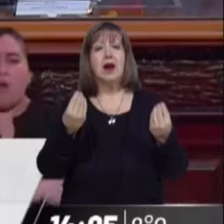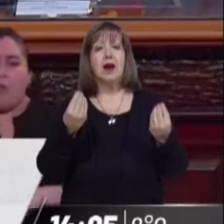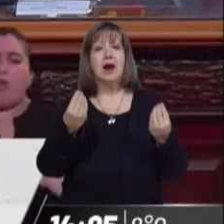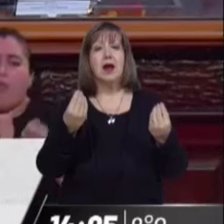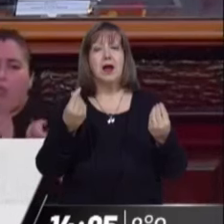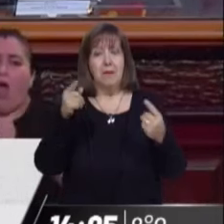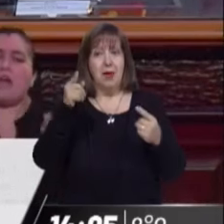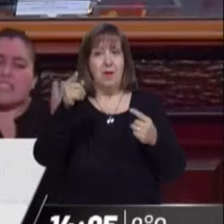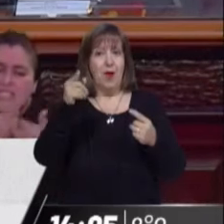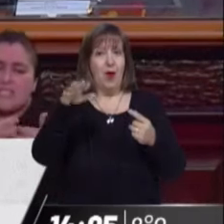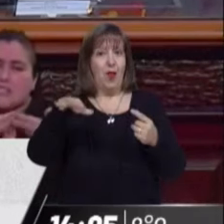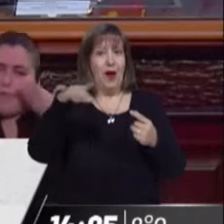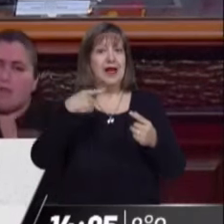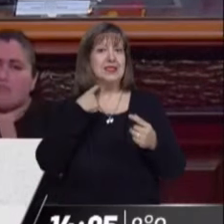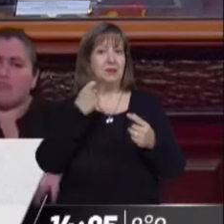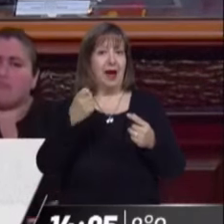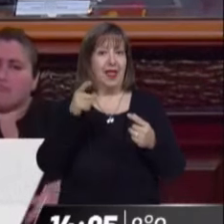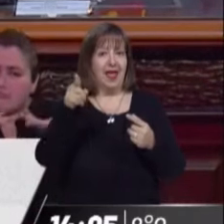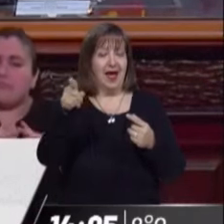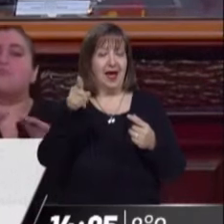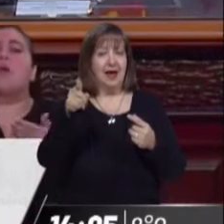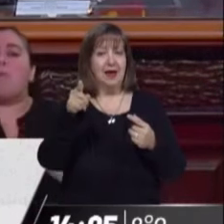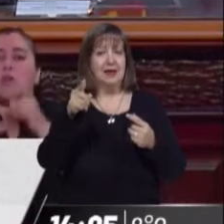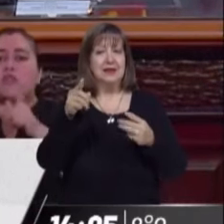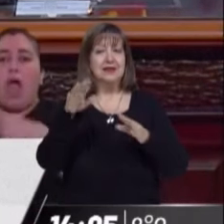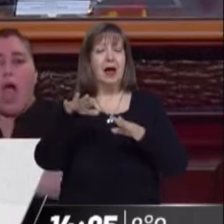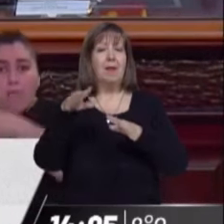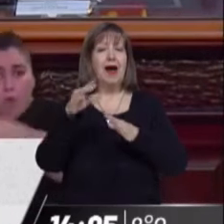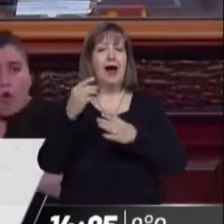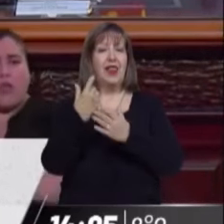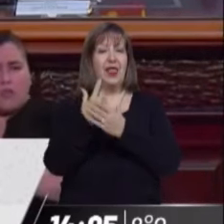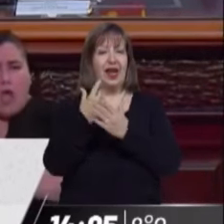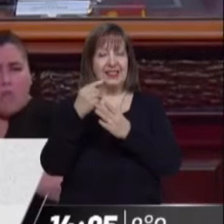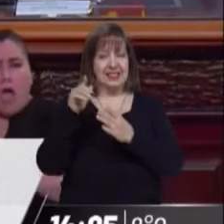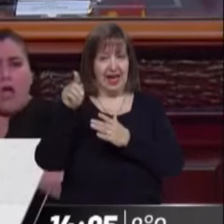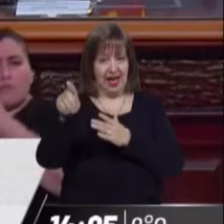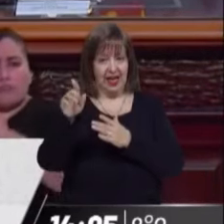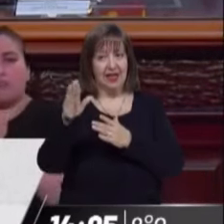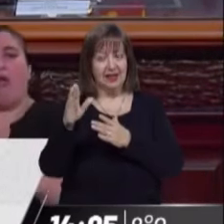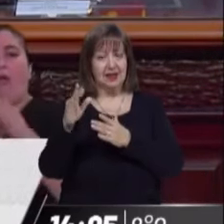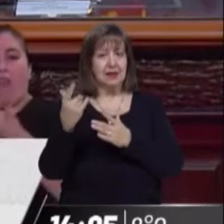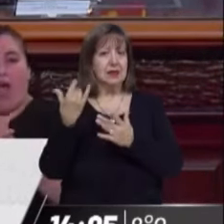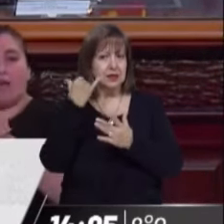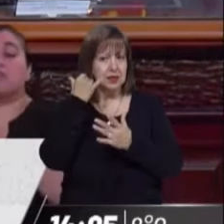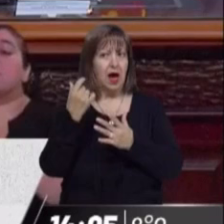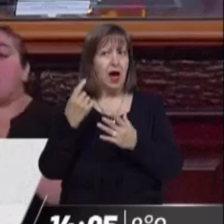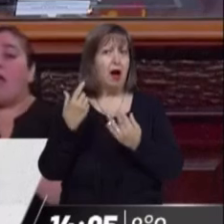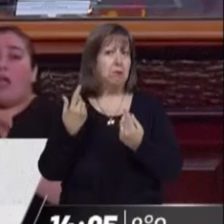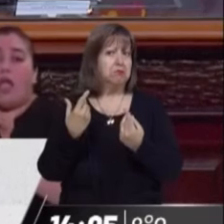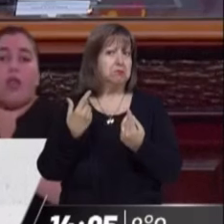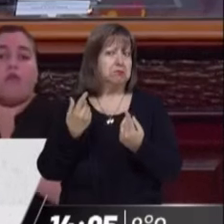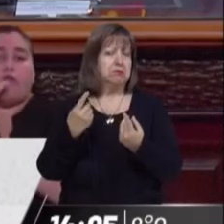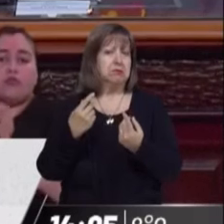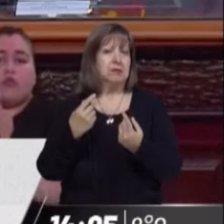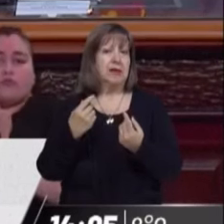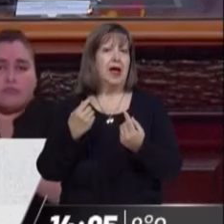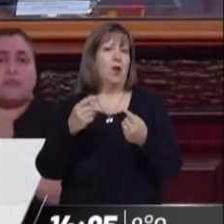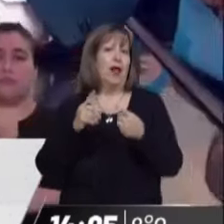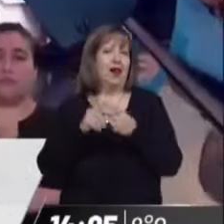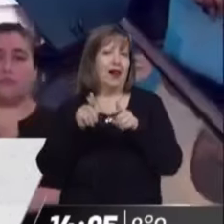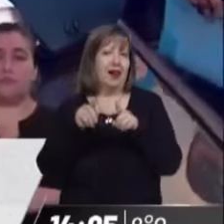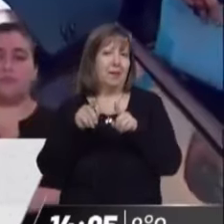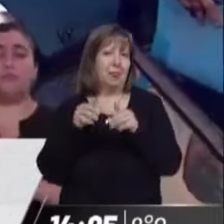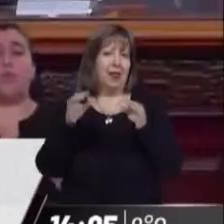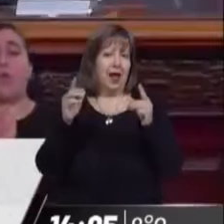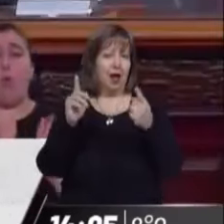en España, la ultraderecha. Entonces por eso llama tanto la atención. Recordemos que tiene sintonías con Donald Trump,